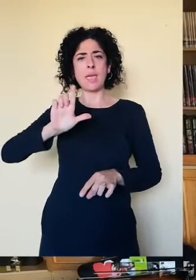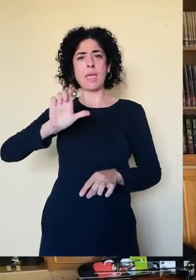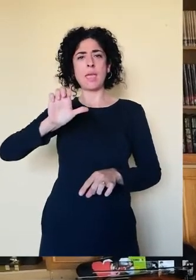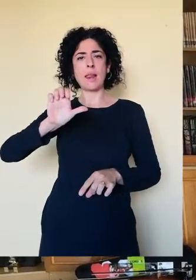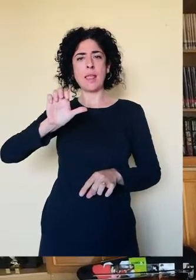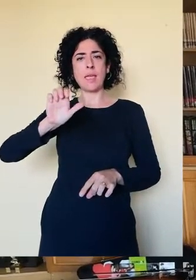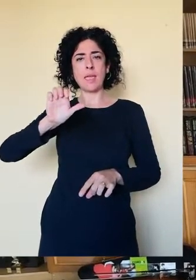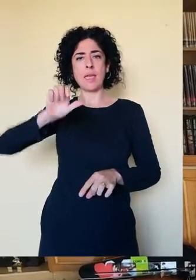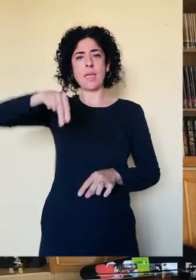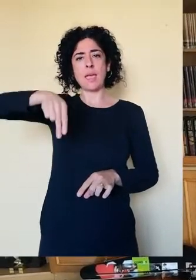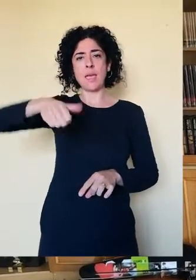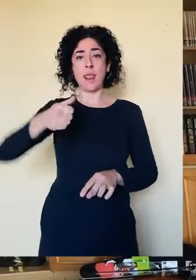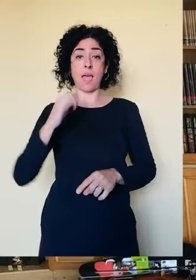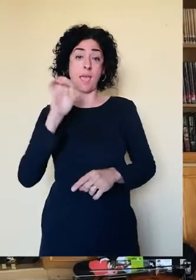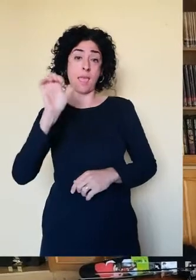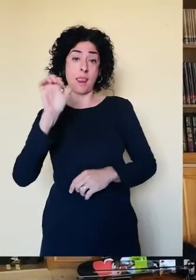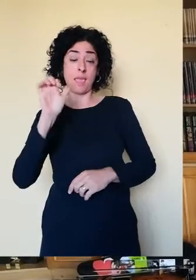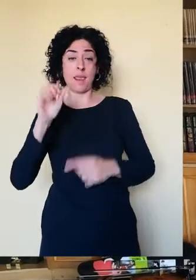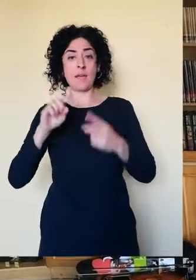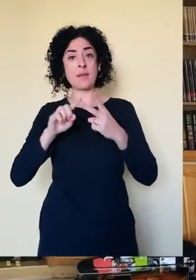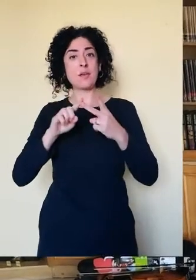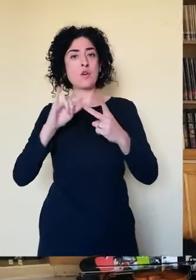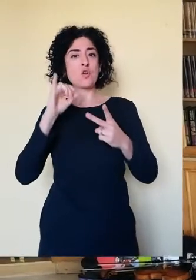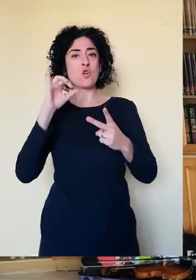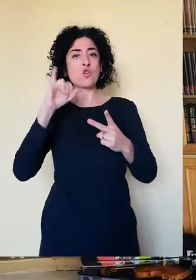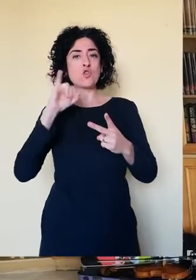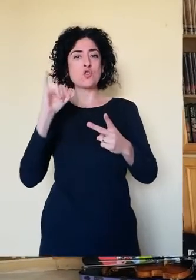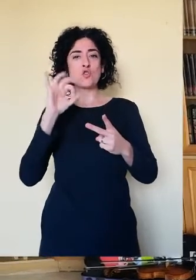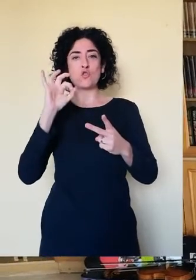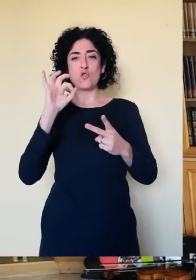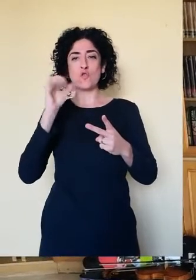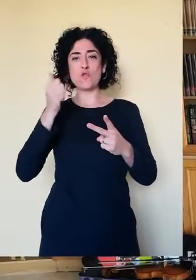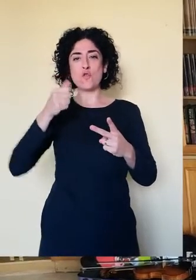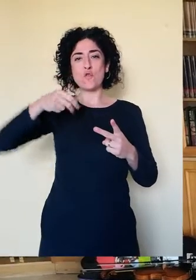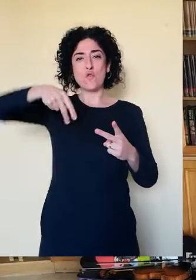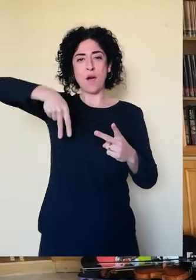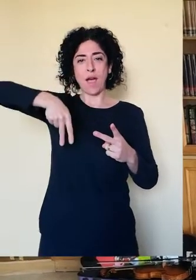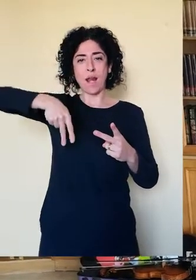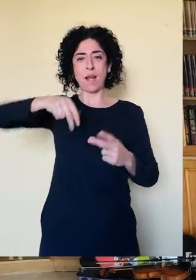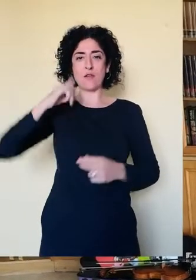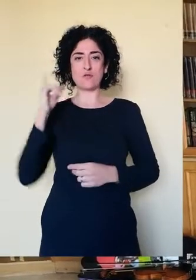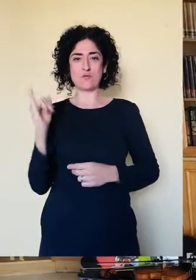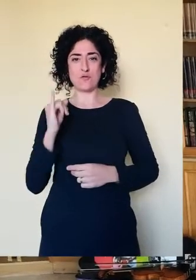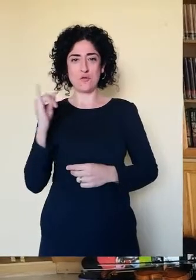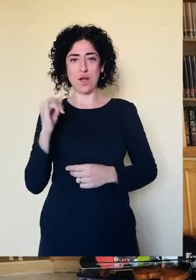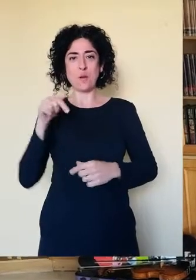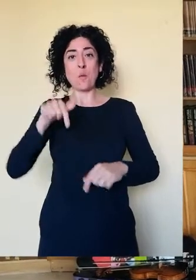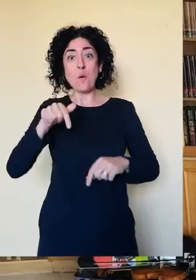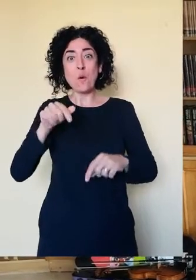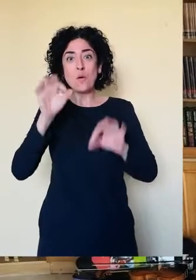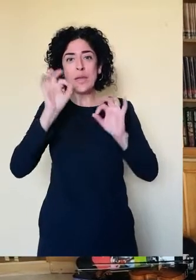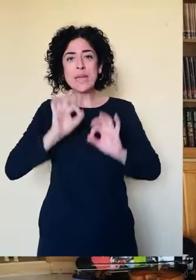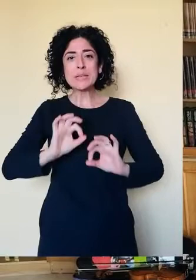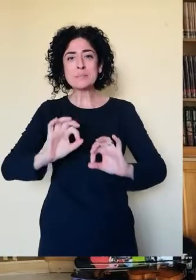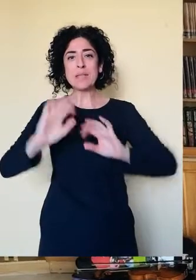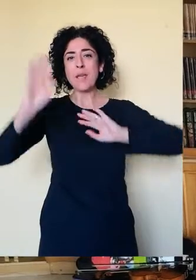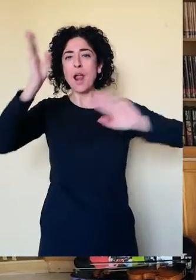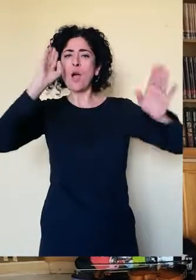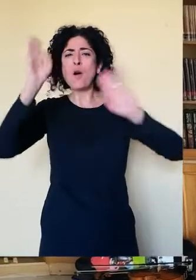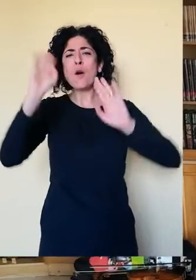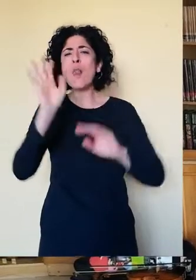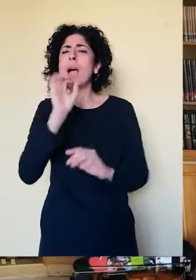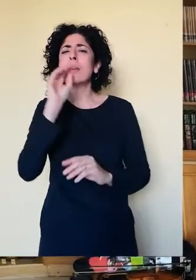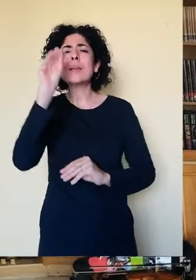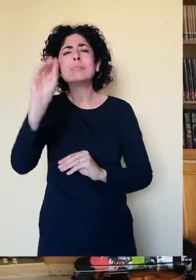y a... Ya, Joan, que le ha entrado la vergüenza de repente. Muy bien. Hoy queremos saludar especialmente